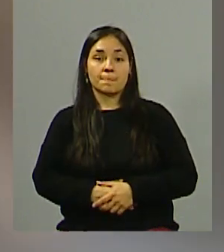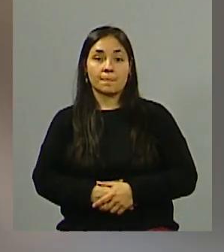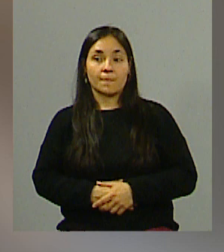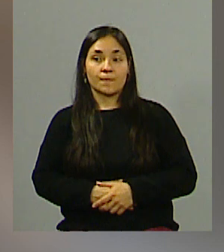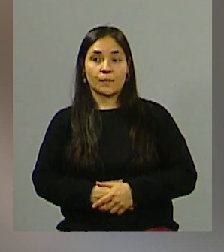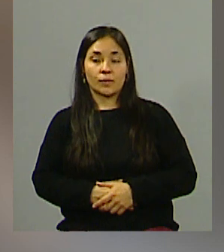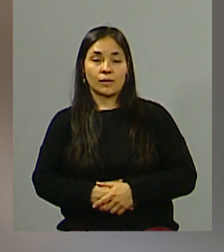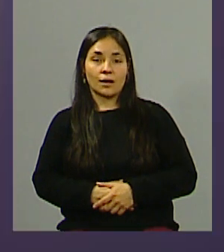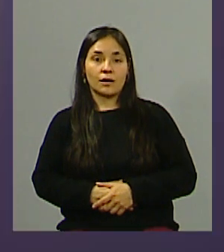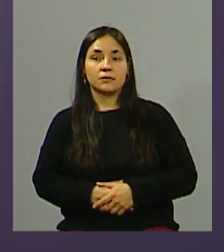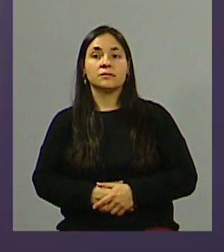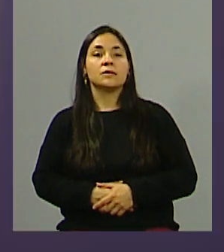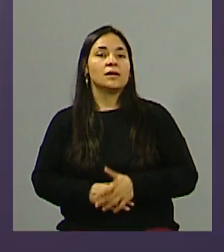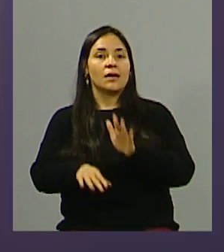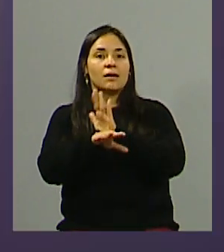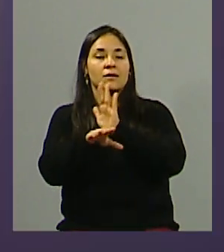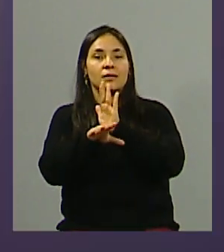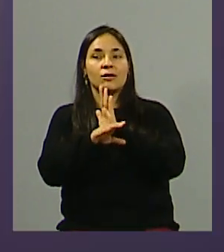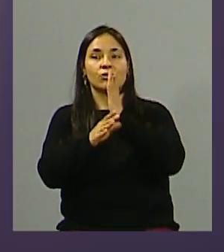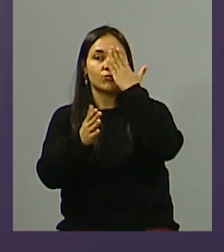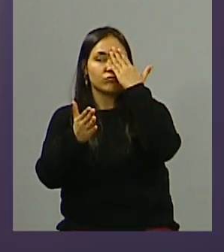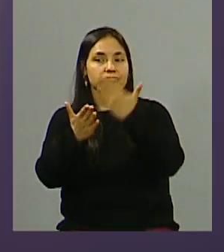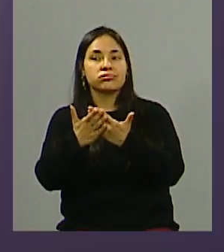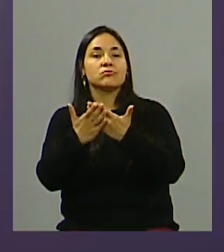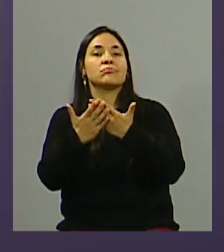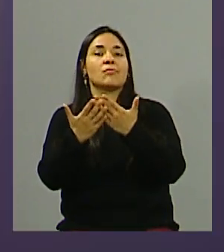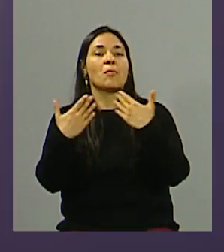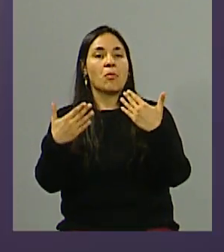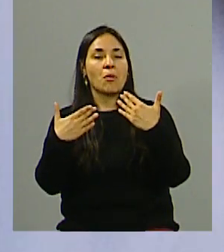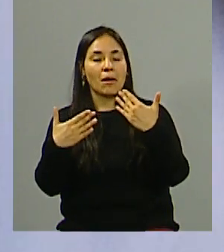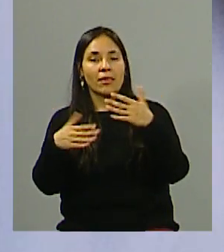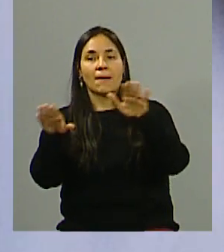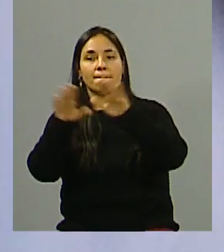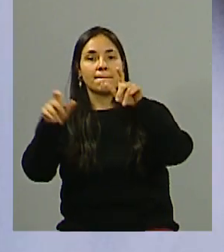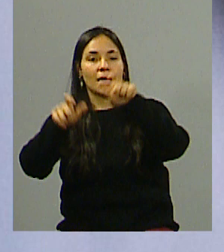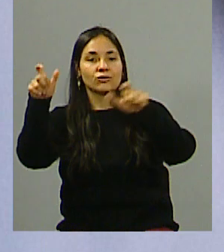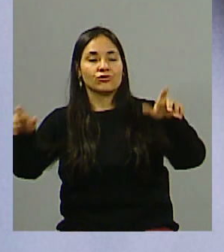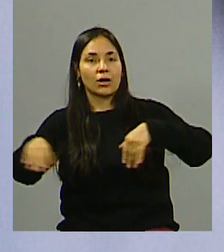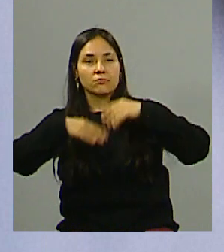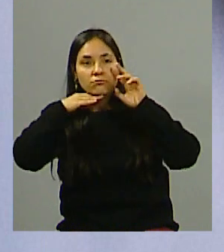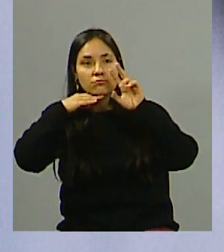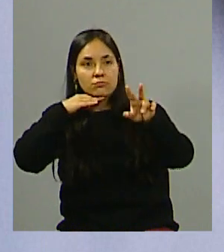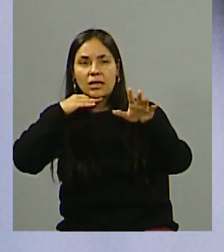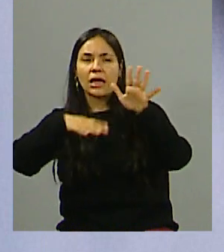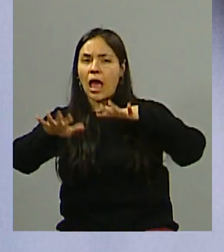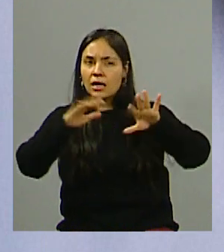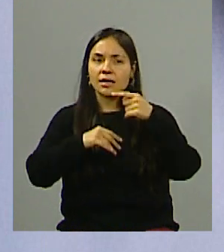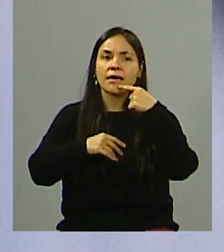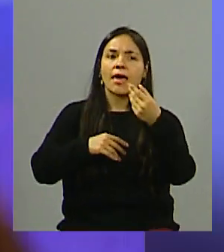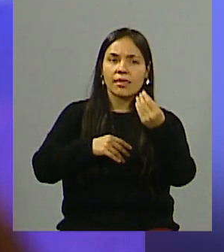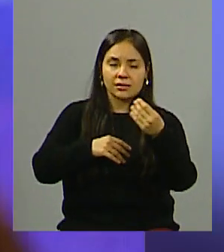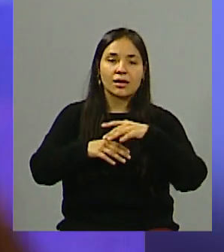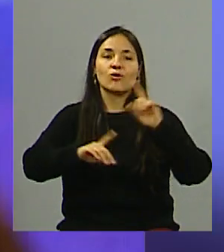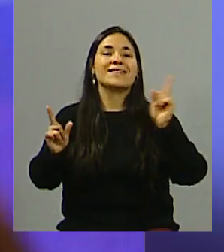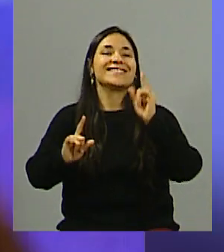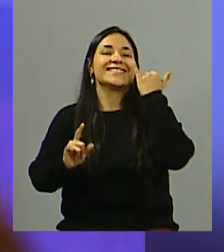una nueva forma de confrontar, de que el ciudadano pueda mirar lo que hace, lo que dice el candidato, ya no en una